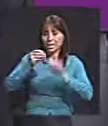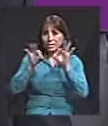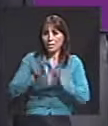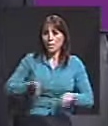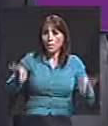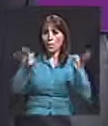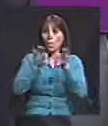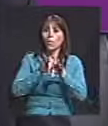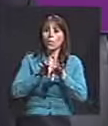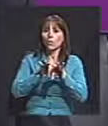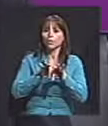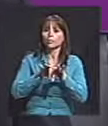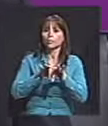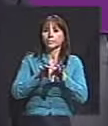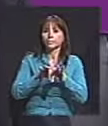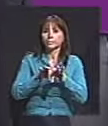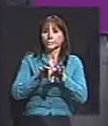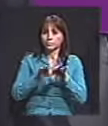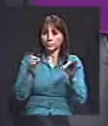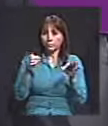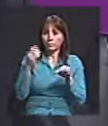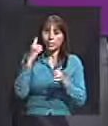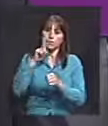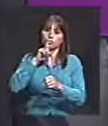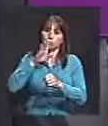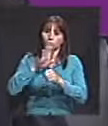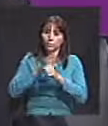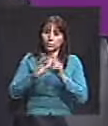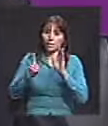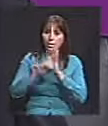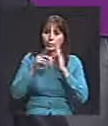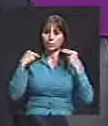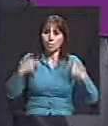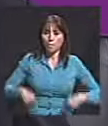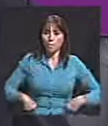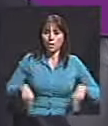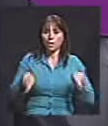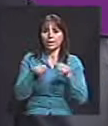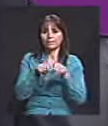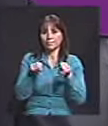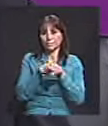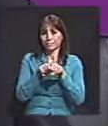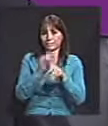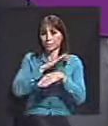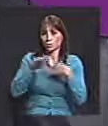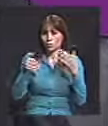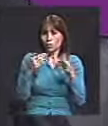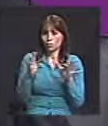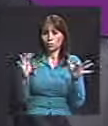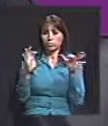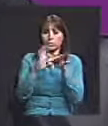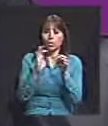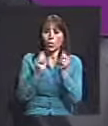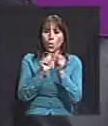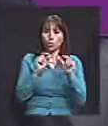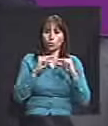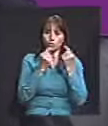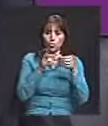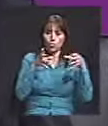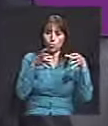importante en términos de cumplimiento de derechos humanos, también todo lo que tiene que ver con poblaciones